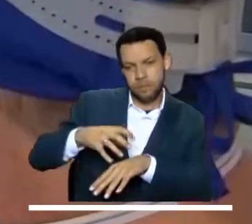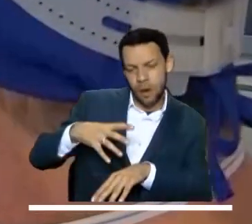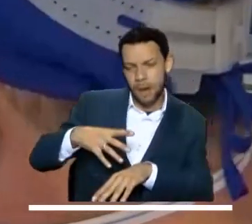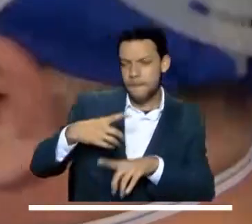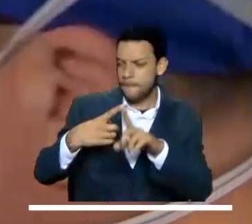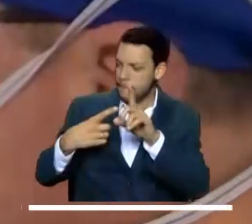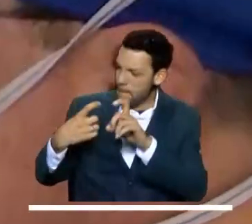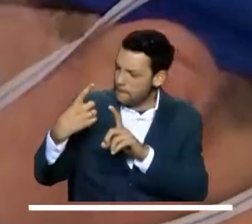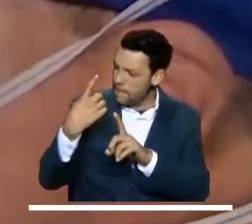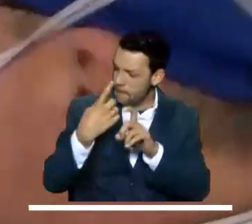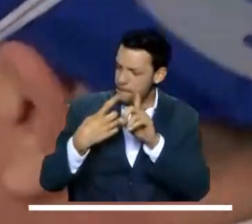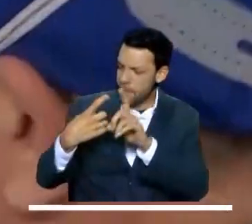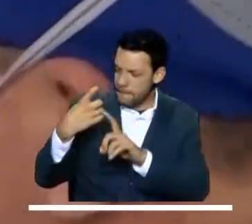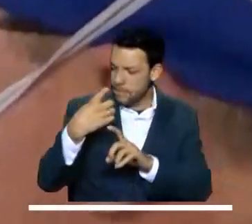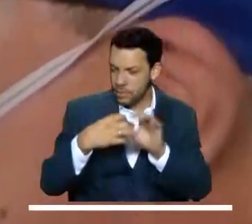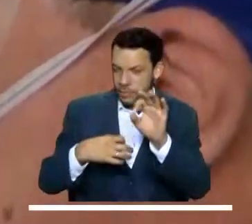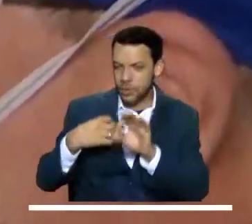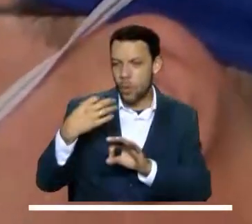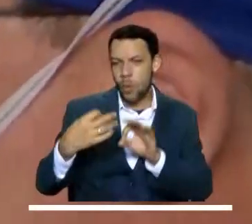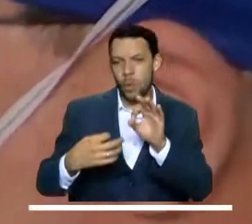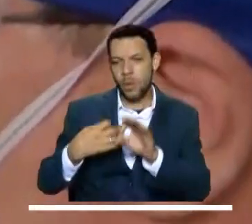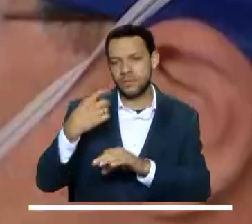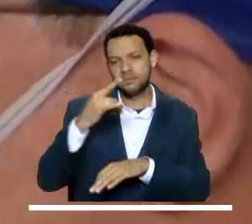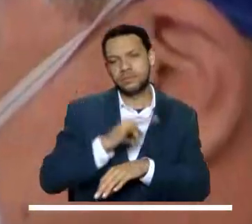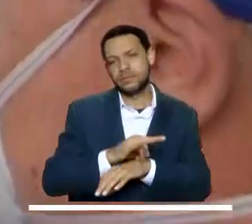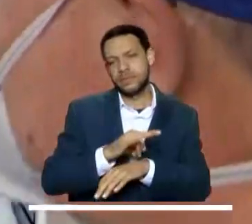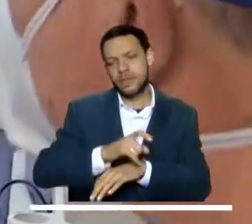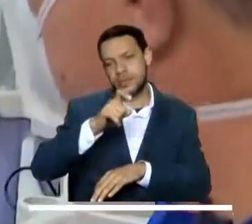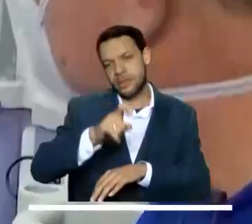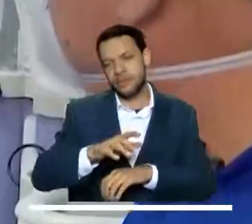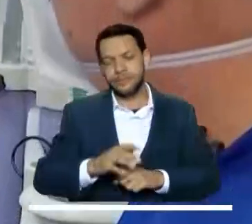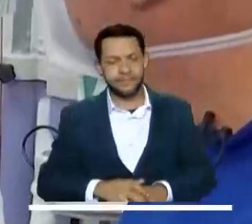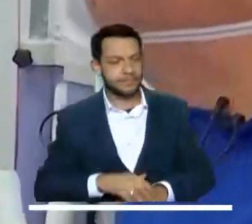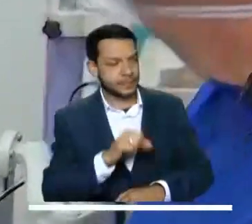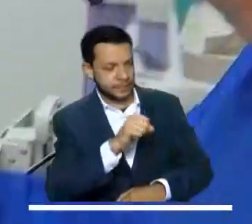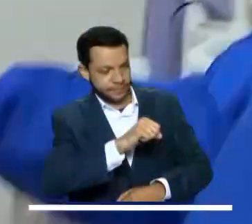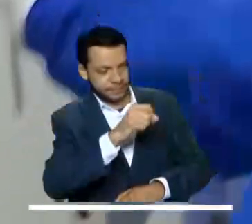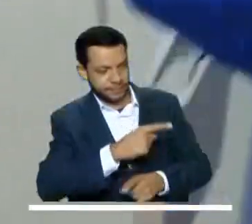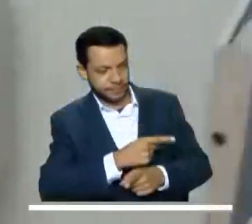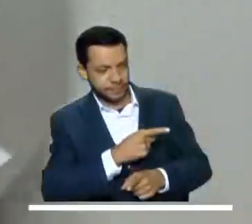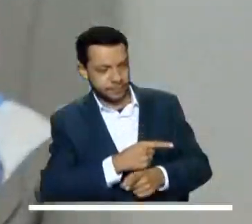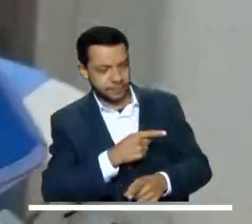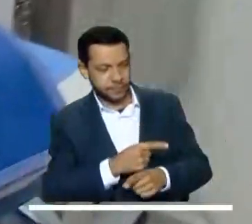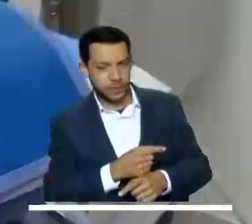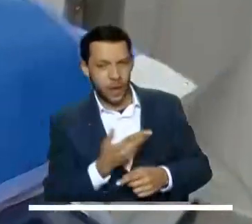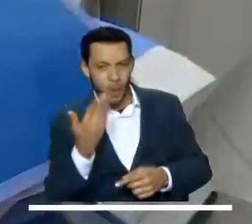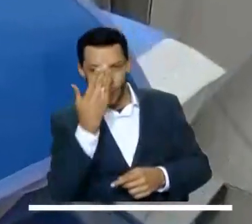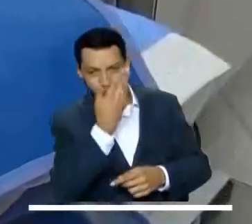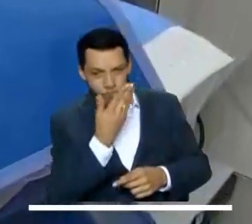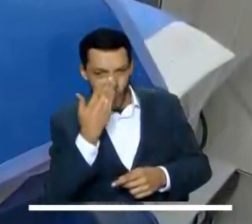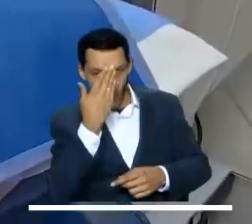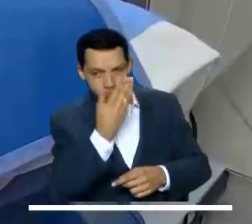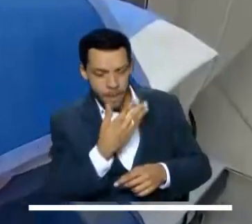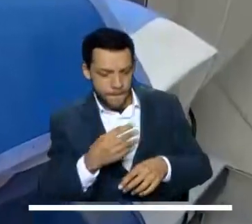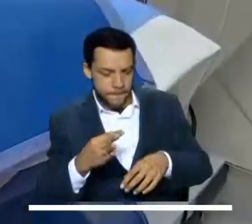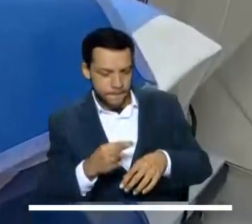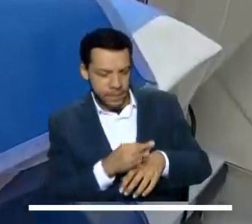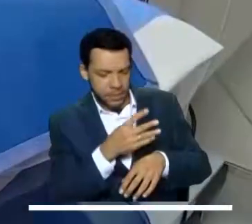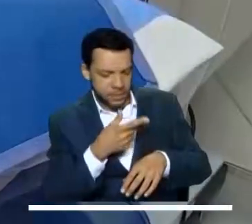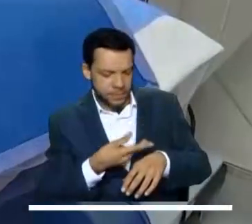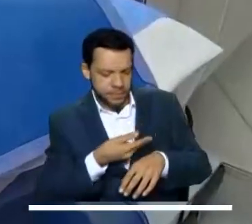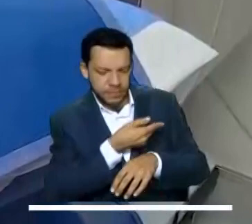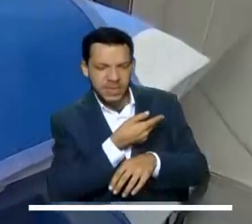todas las alteraciones que pueden presentarse en el aparato digestivo superior. Siempre va acompañada de biopsia. ¿Y qué es la biopsia? La biopsia consiste en